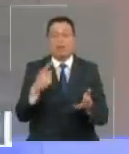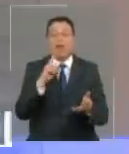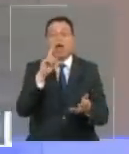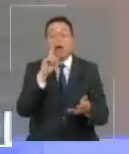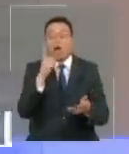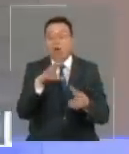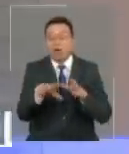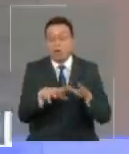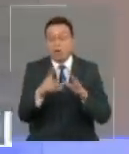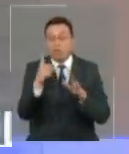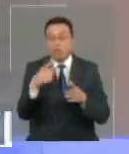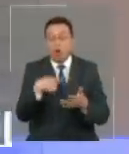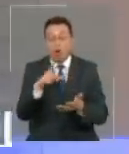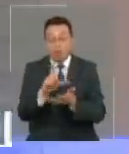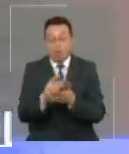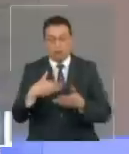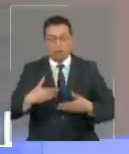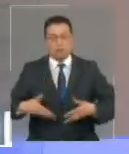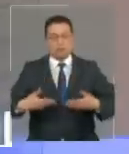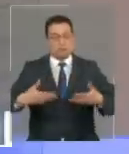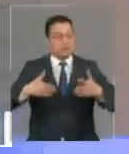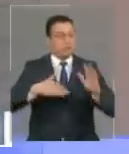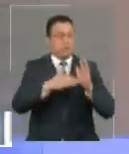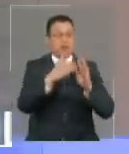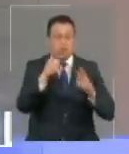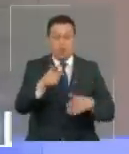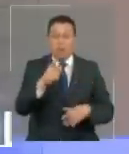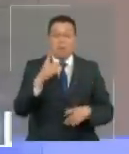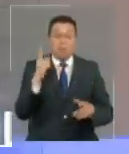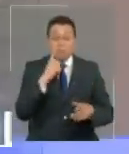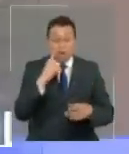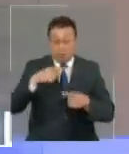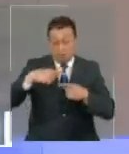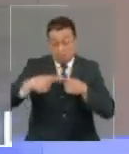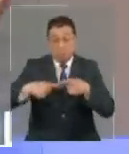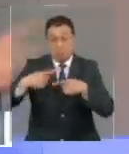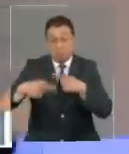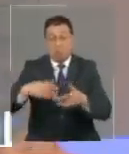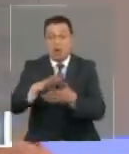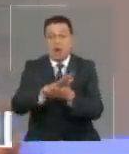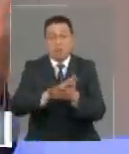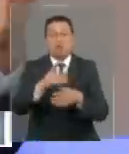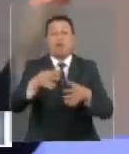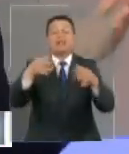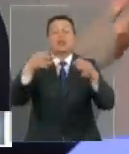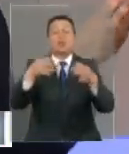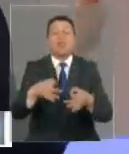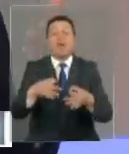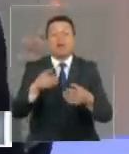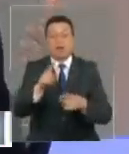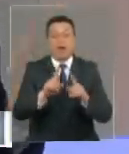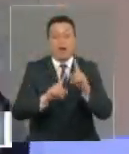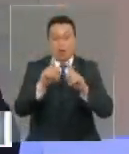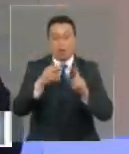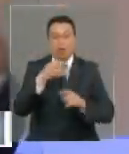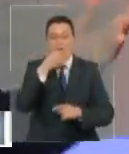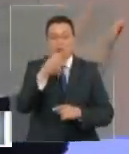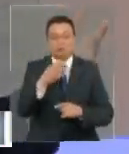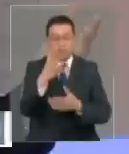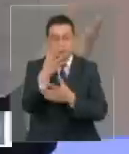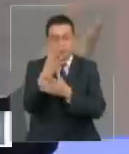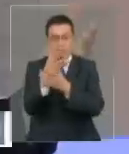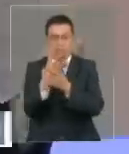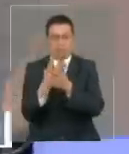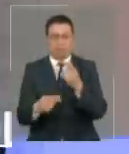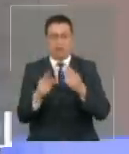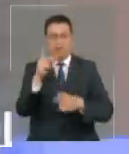haya llevado al lugar donde estamos, es que cuando uno miente sistemáticamente, por ejemplo, con el tema de la seguridad, hubieron candidatos que dijeron que iban a acabar con